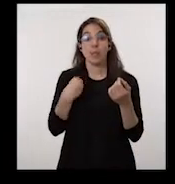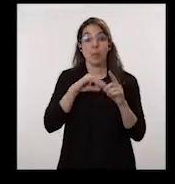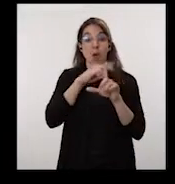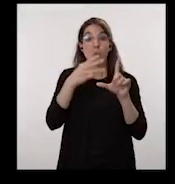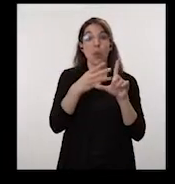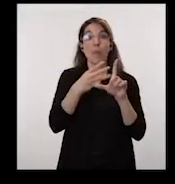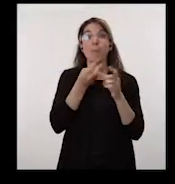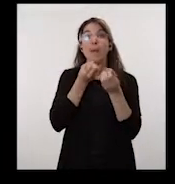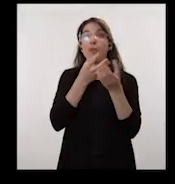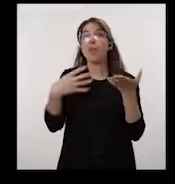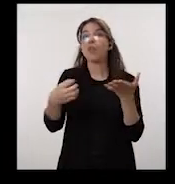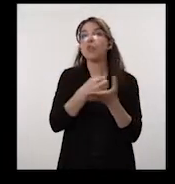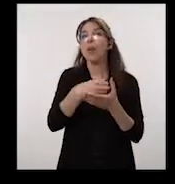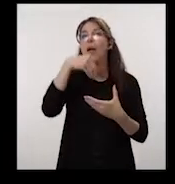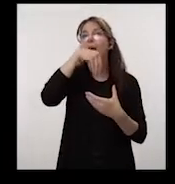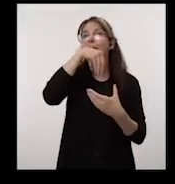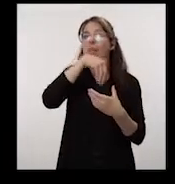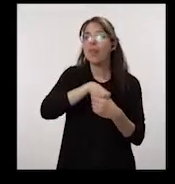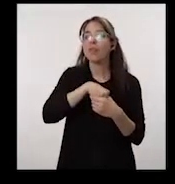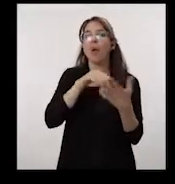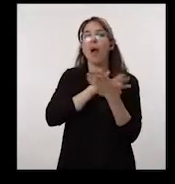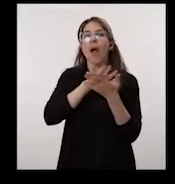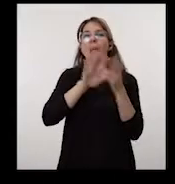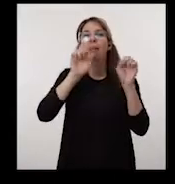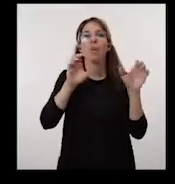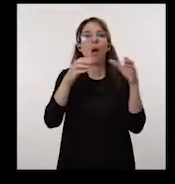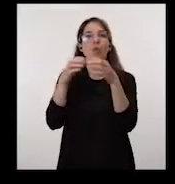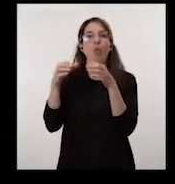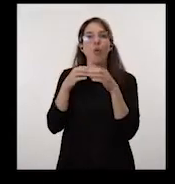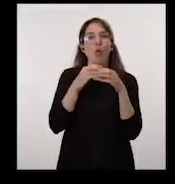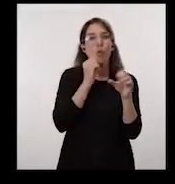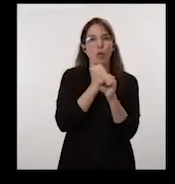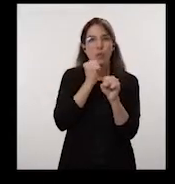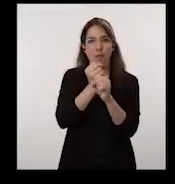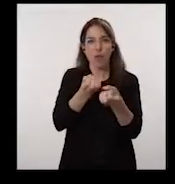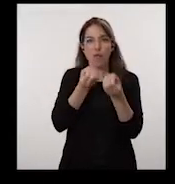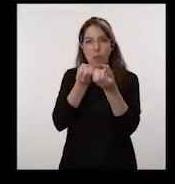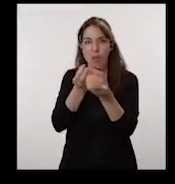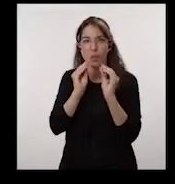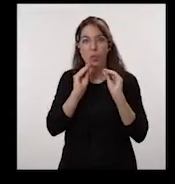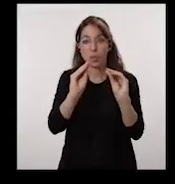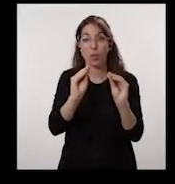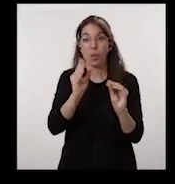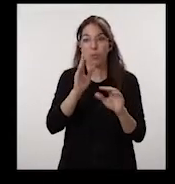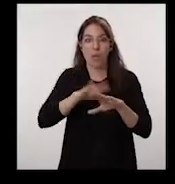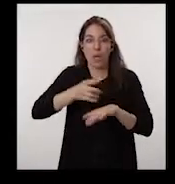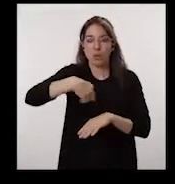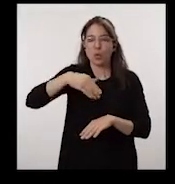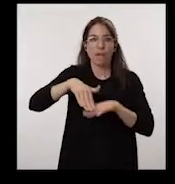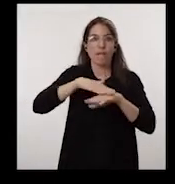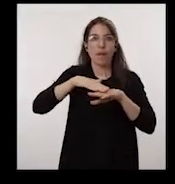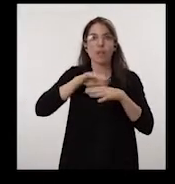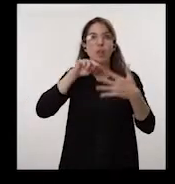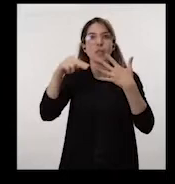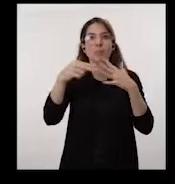información de la página web también incorpora los grupos de trabajo información sobre los grupos de trabajo para nosotros es fundamental la transparencia y en este sentido saber